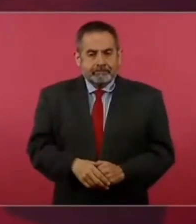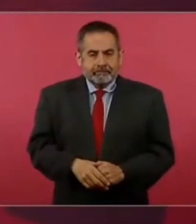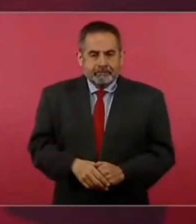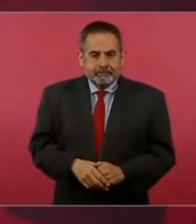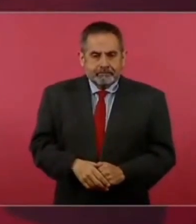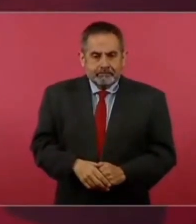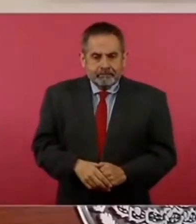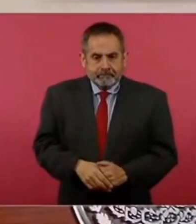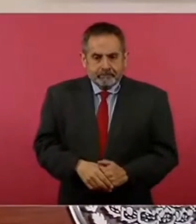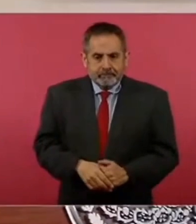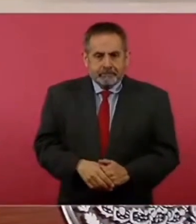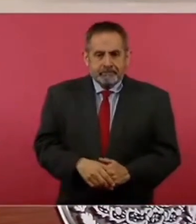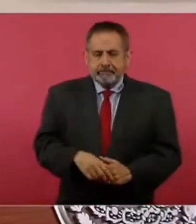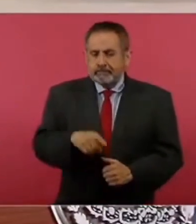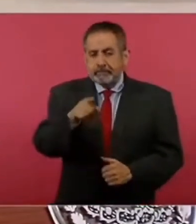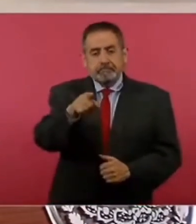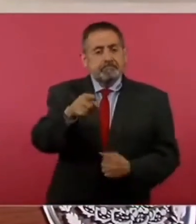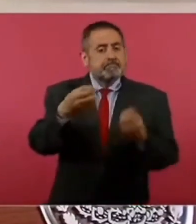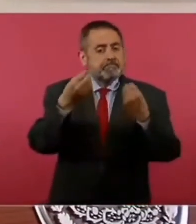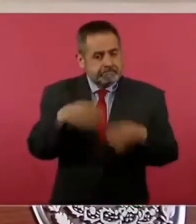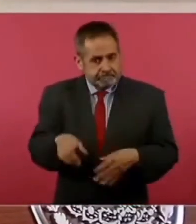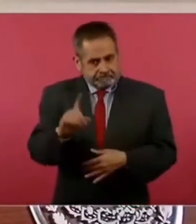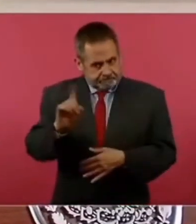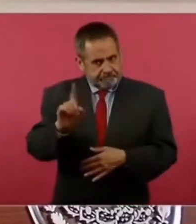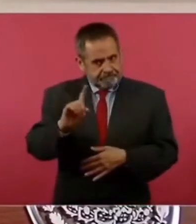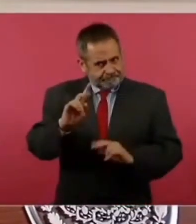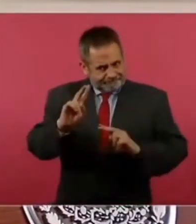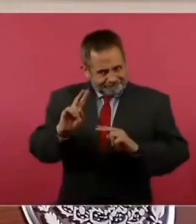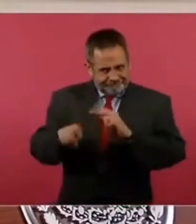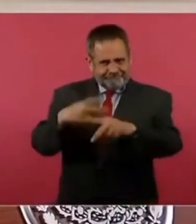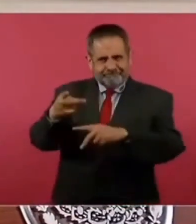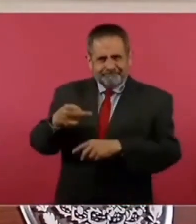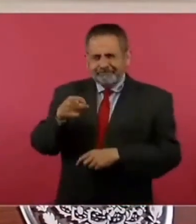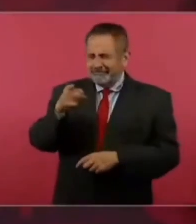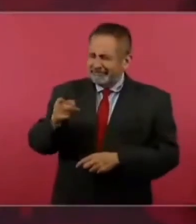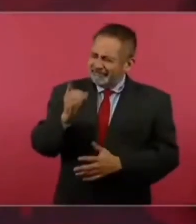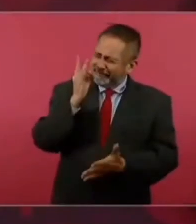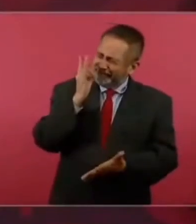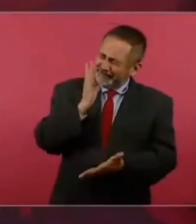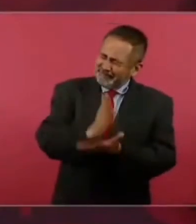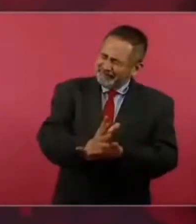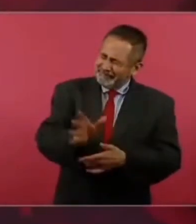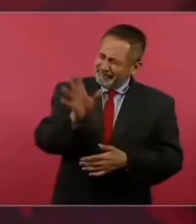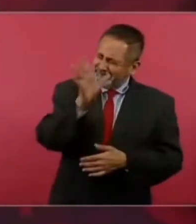no se la vayan a perder es único